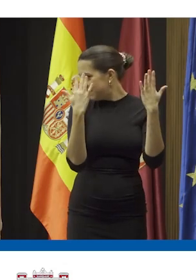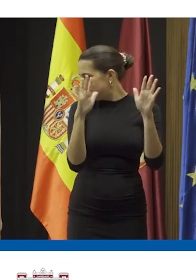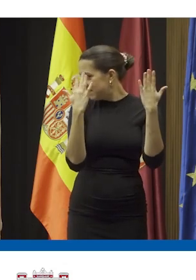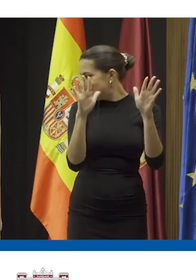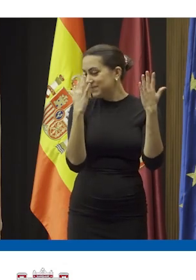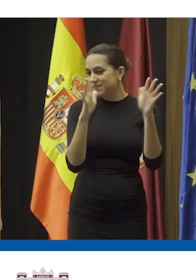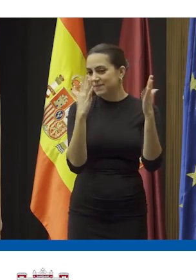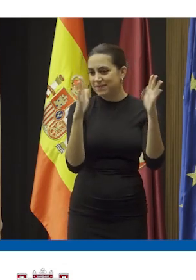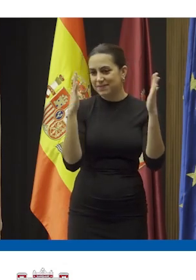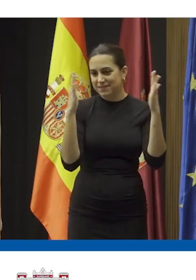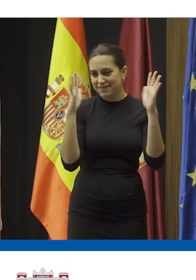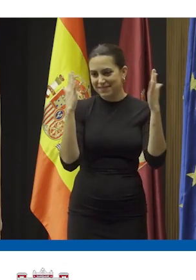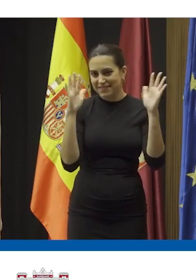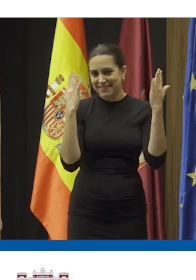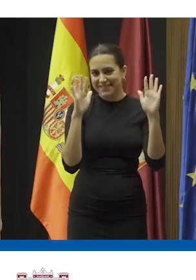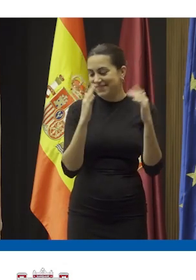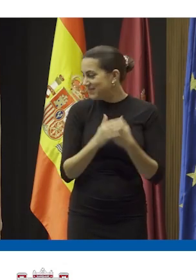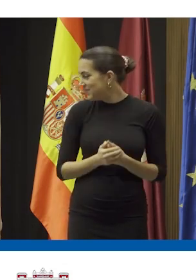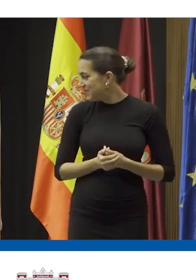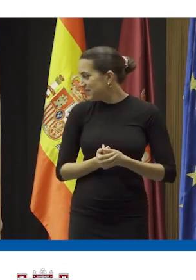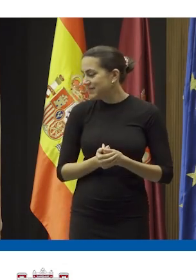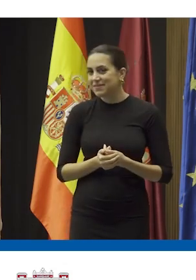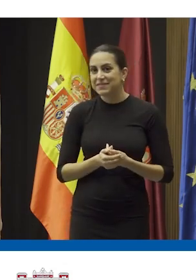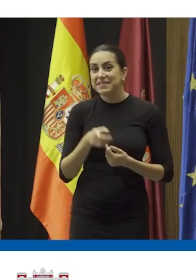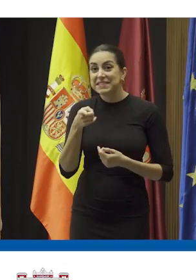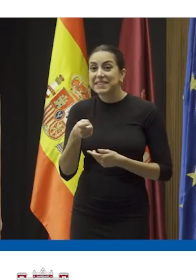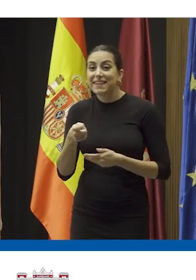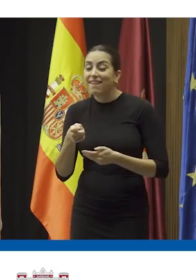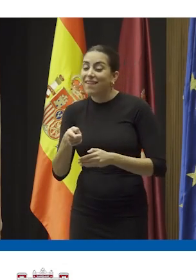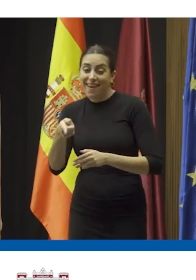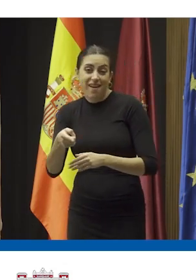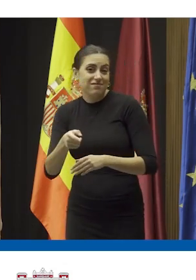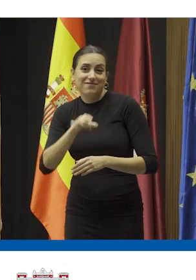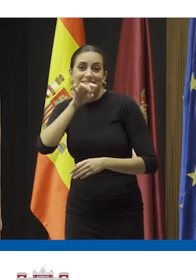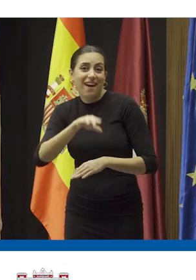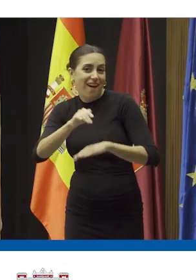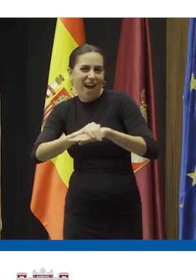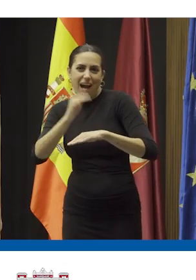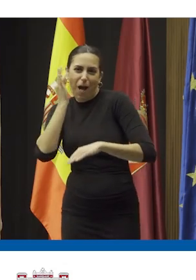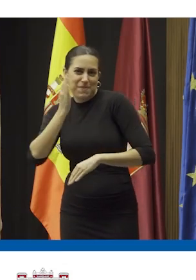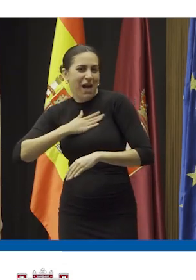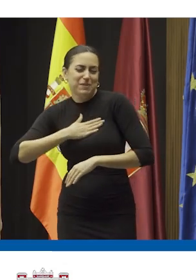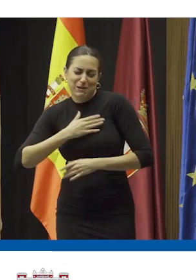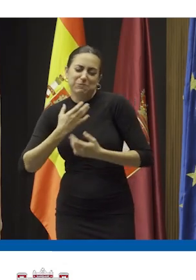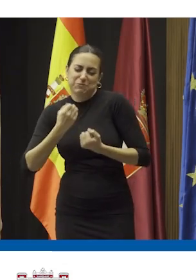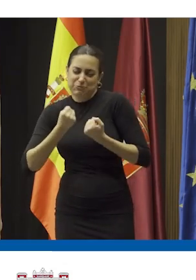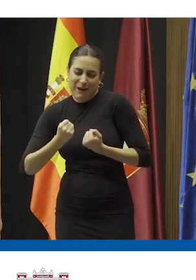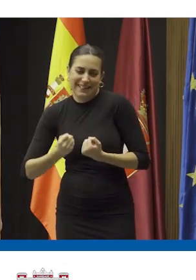Se dan cuenta que ahora es muy amiga mía. No sé si han apreciado.